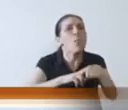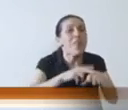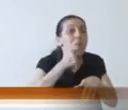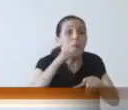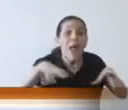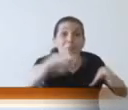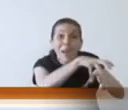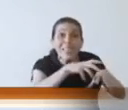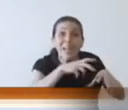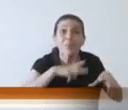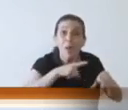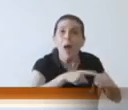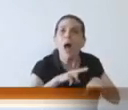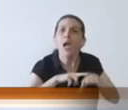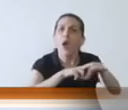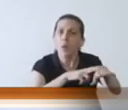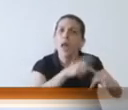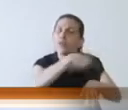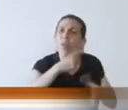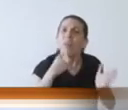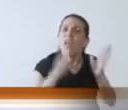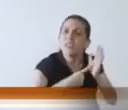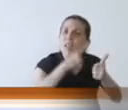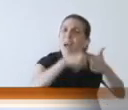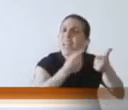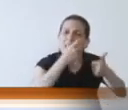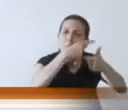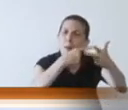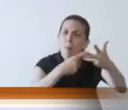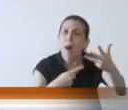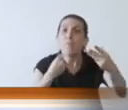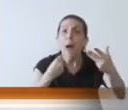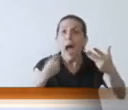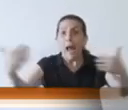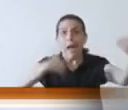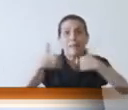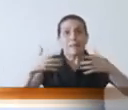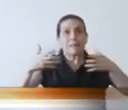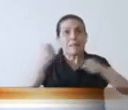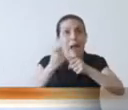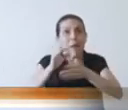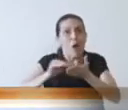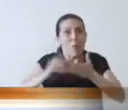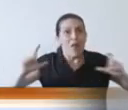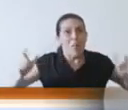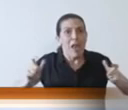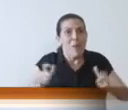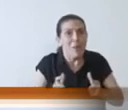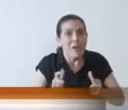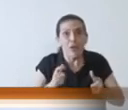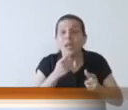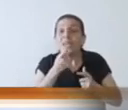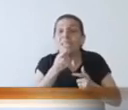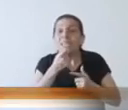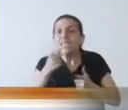que adopten las medidas necesarias para disminuir la presencia de trabajadoras y trabajadores en los establecimientos, aquellos indispensables